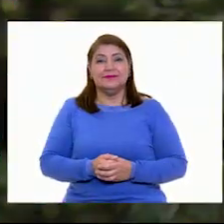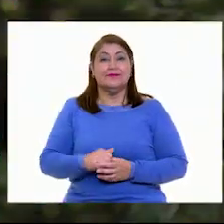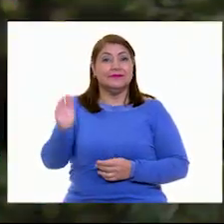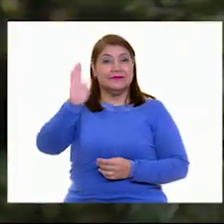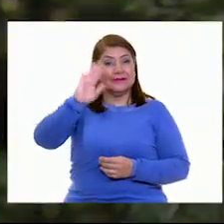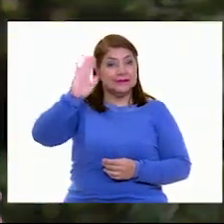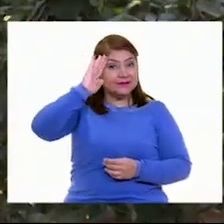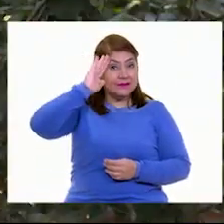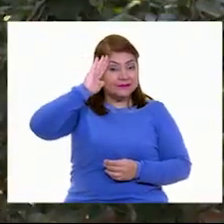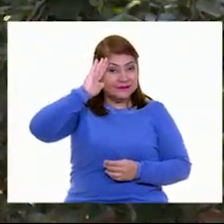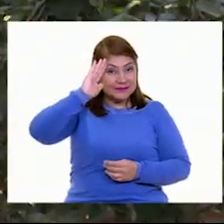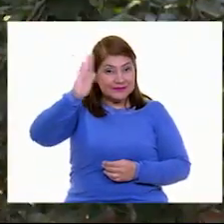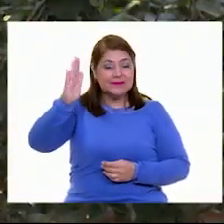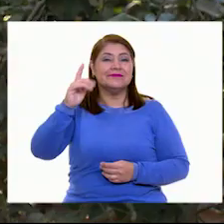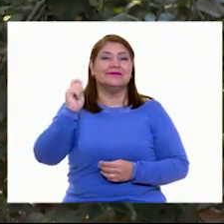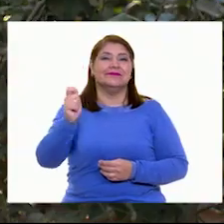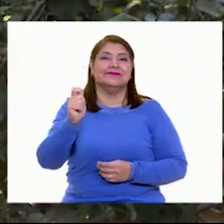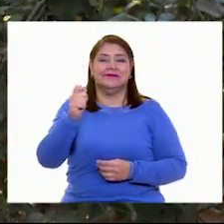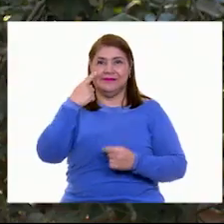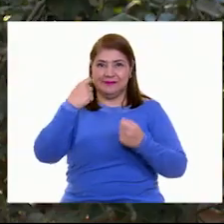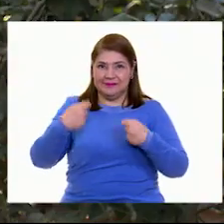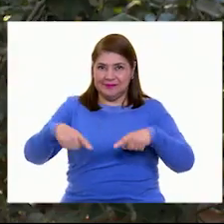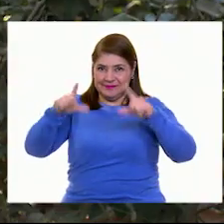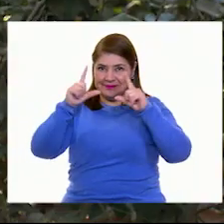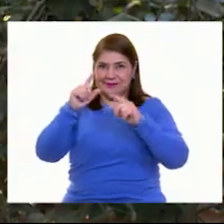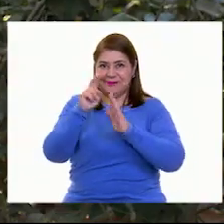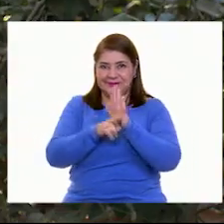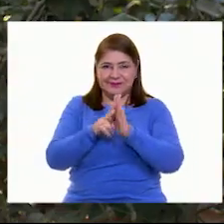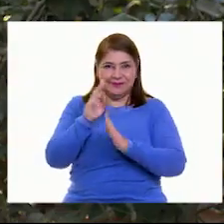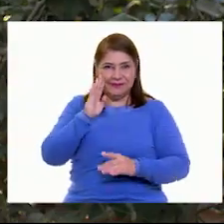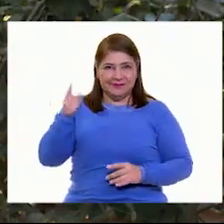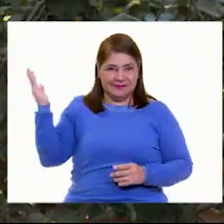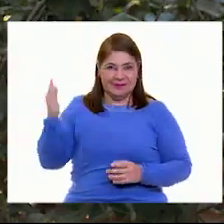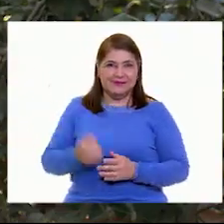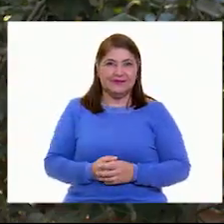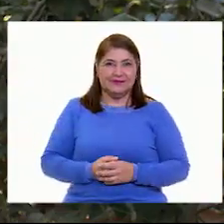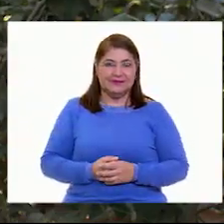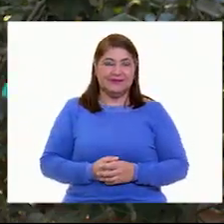¡Hola! ¡Vamos a ver el siguiente video!